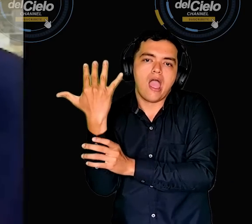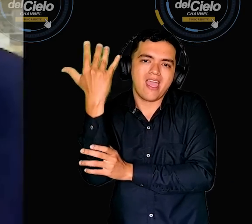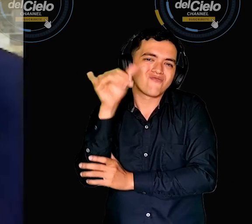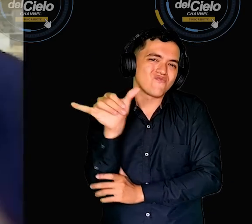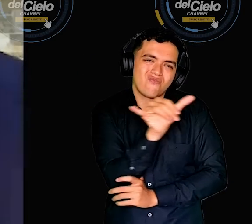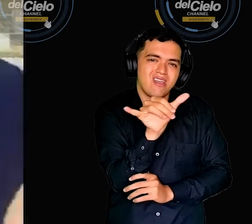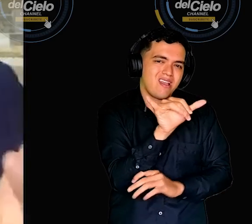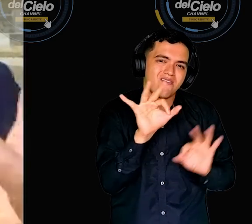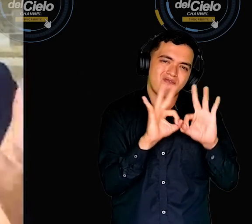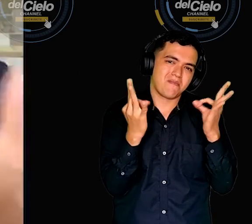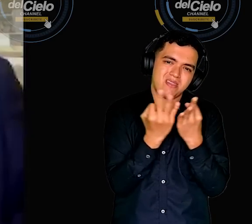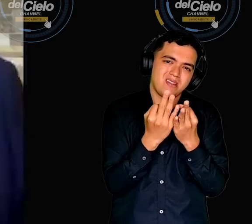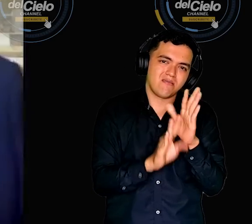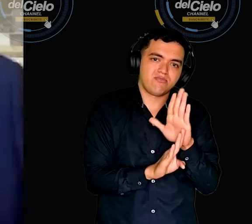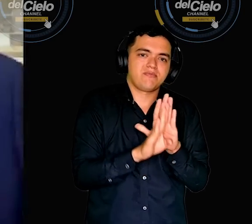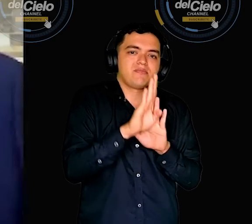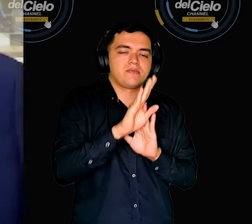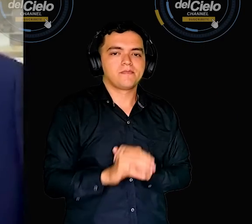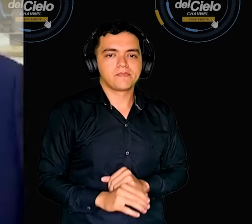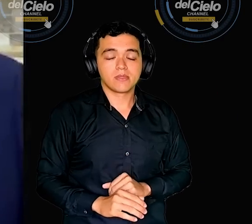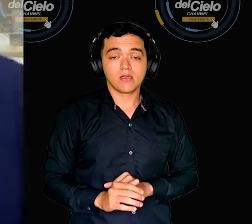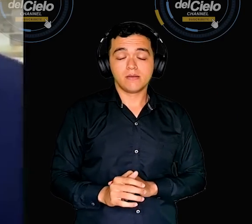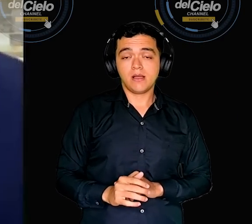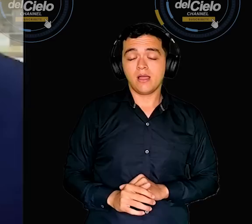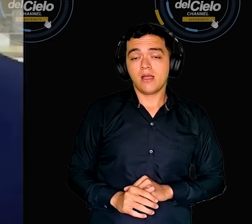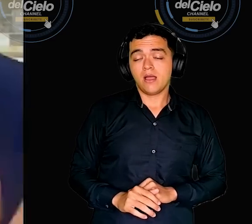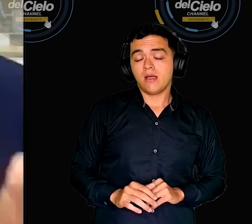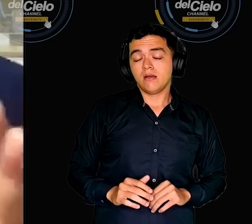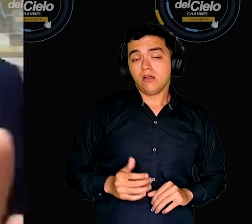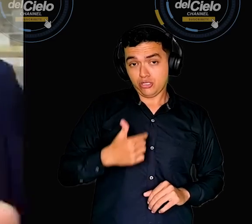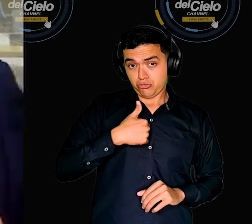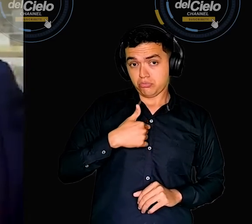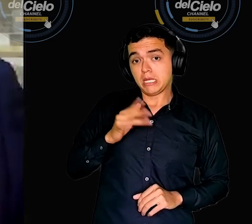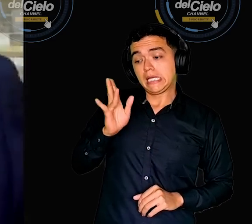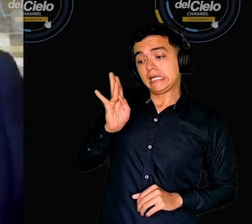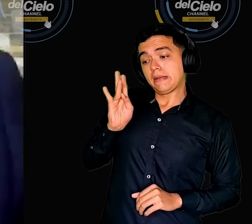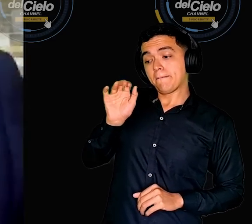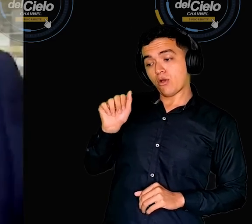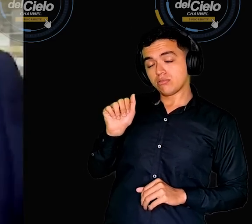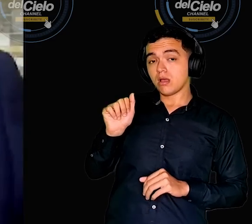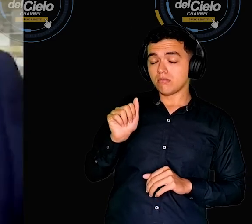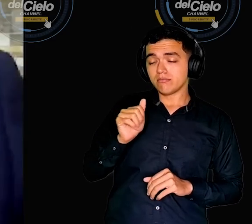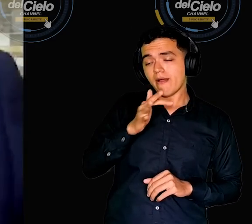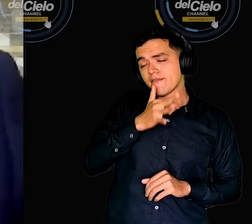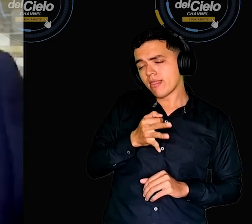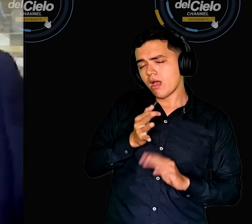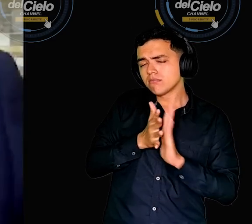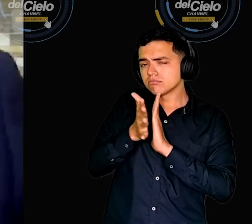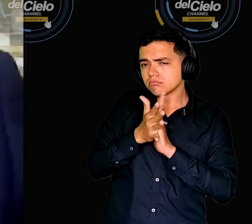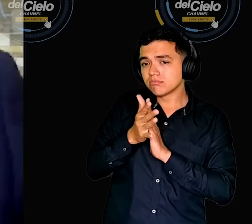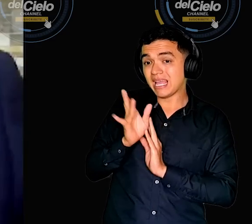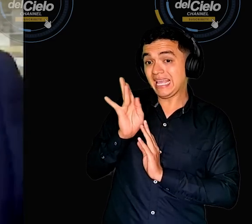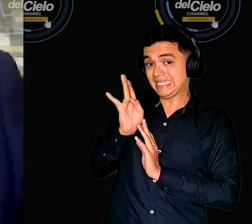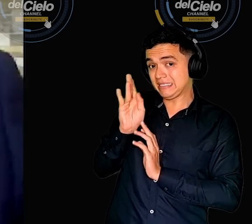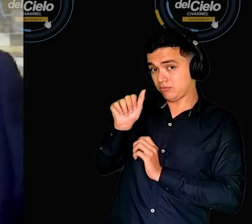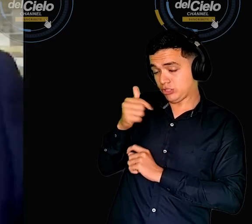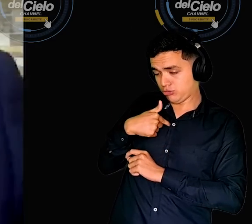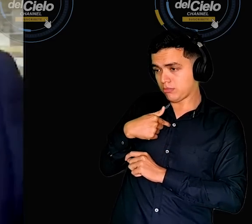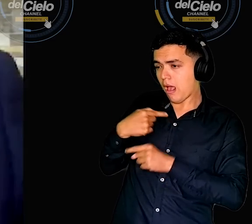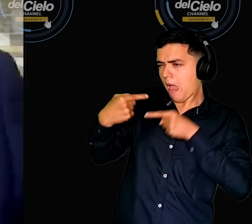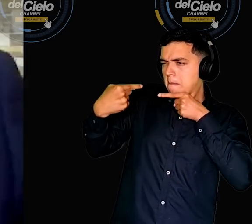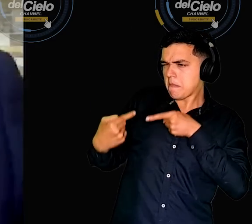construye mal. Entonces es importante que nosotros entendamos que hay un determinado campo de